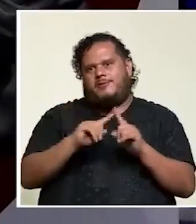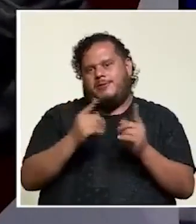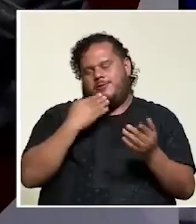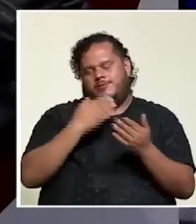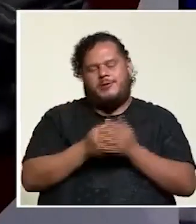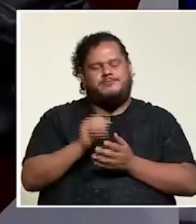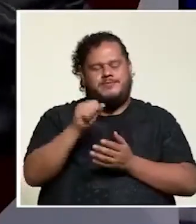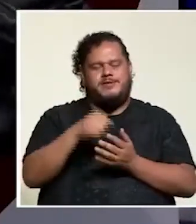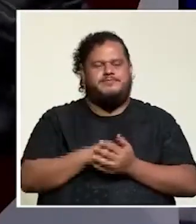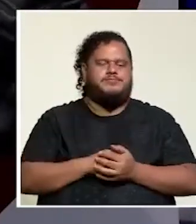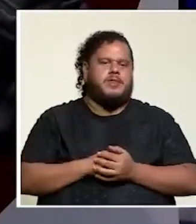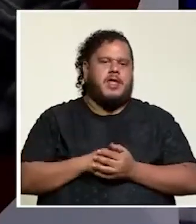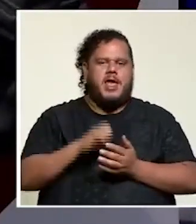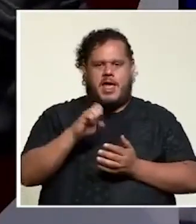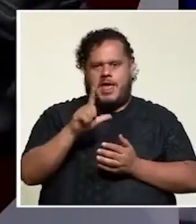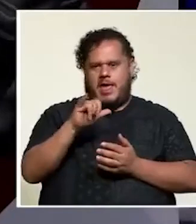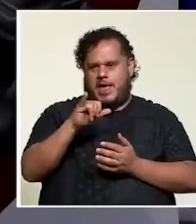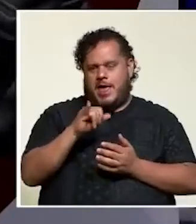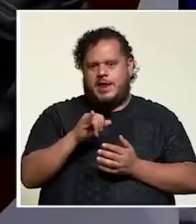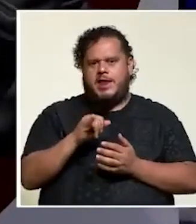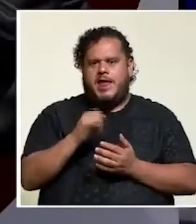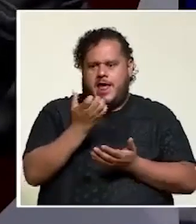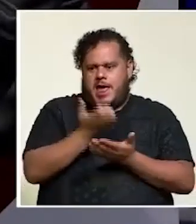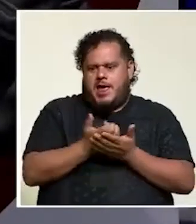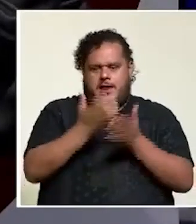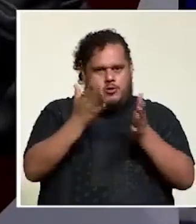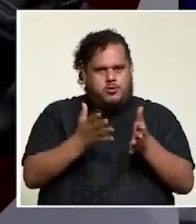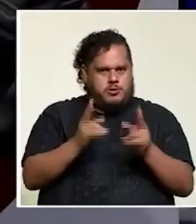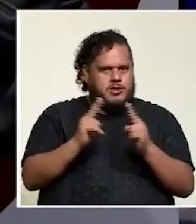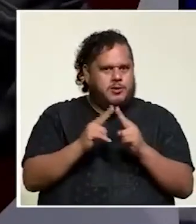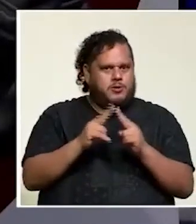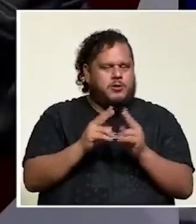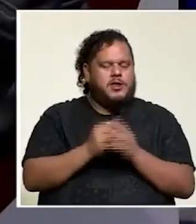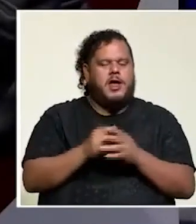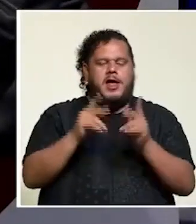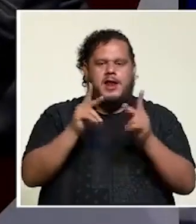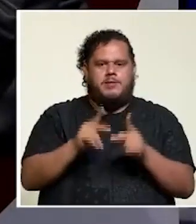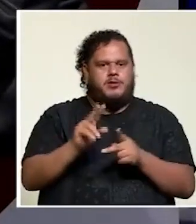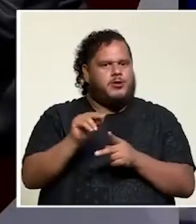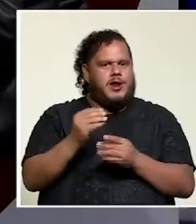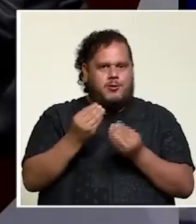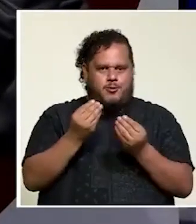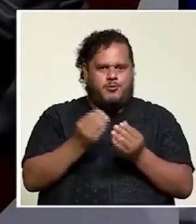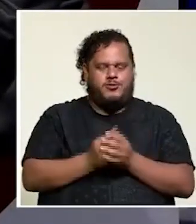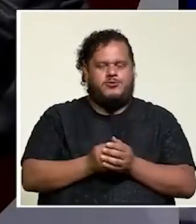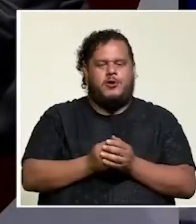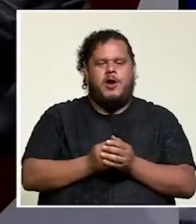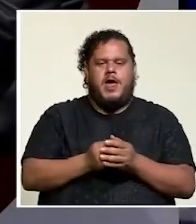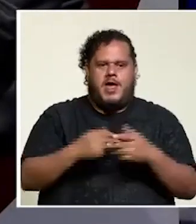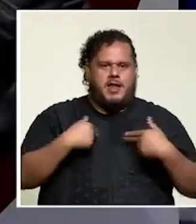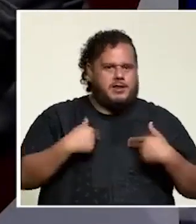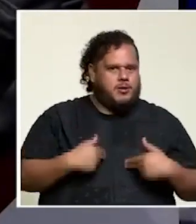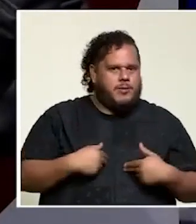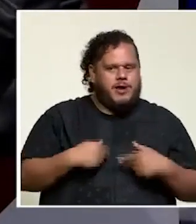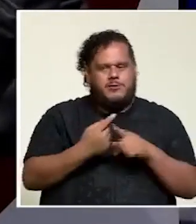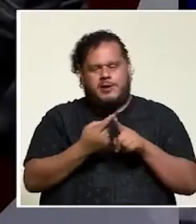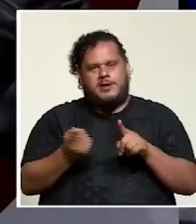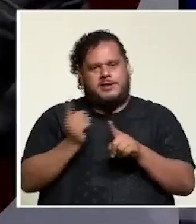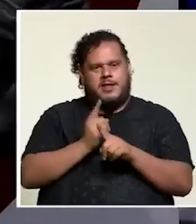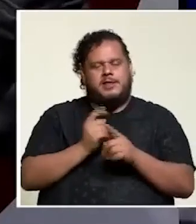Don Eli, el economista es conocido, la persona no mucho, el ser humano, el que está